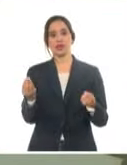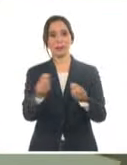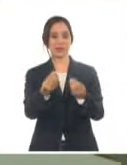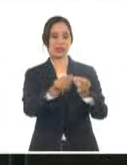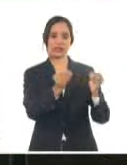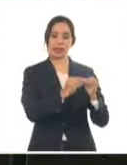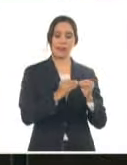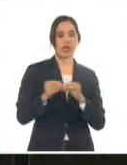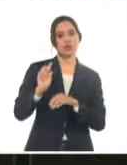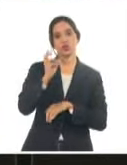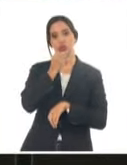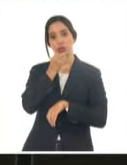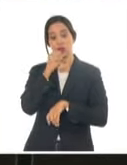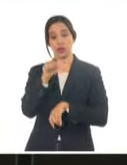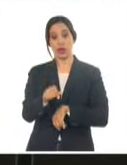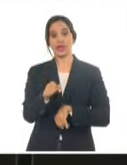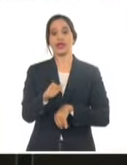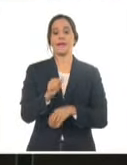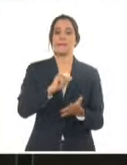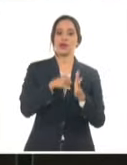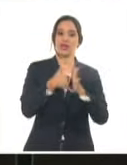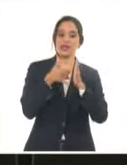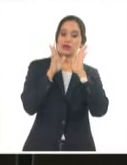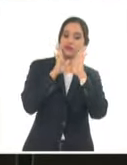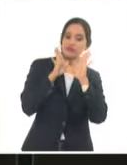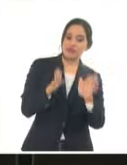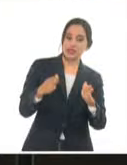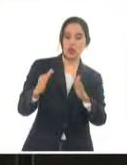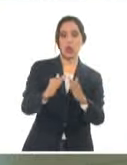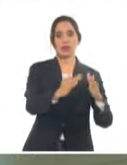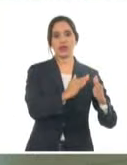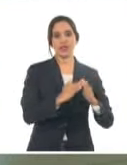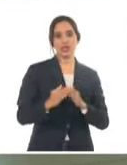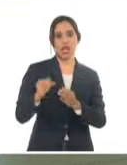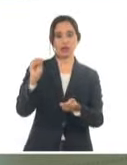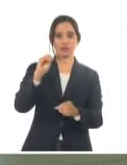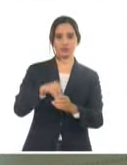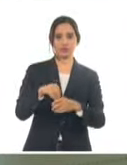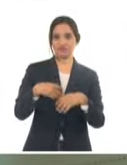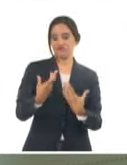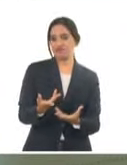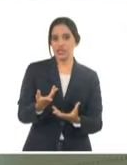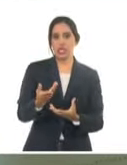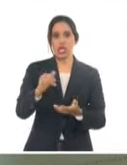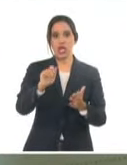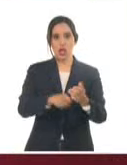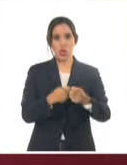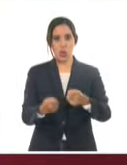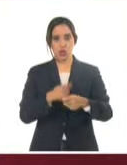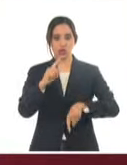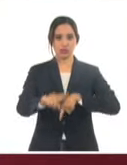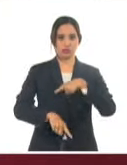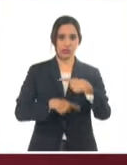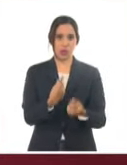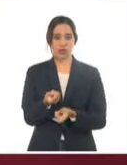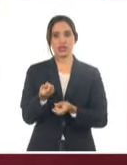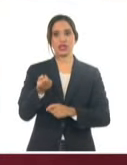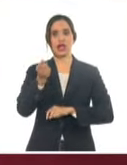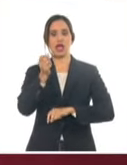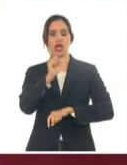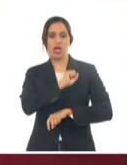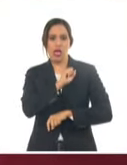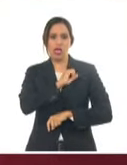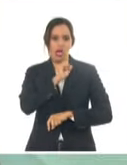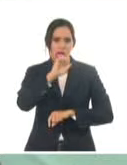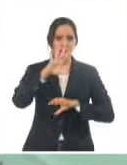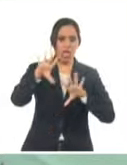proyecto, enfocado a las comunidades, es financiado por el Fondo Mundial de Lucha contra el SIDA, la tuberculosis y la malaria.